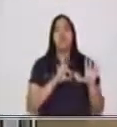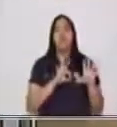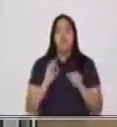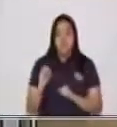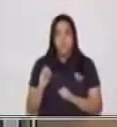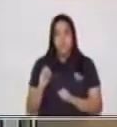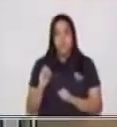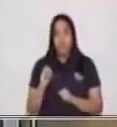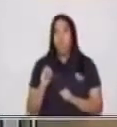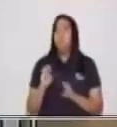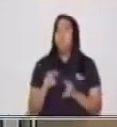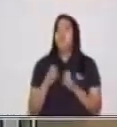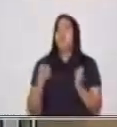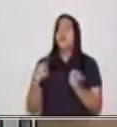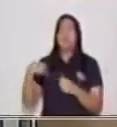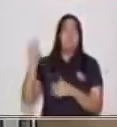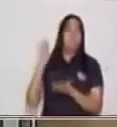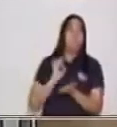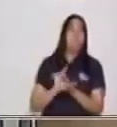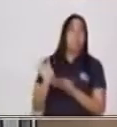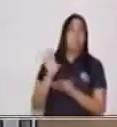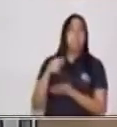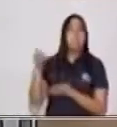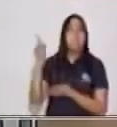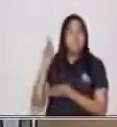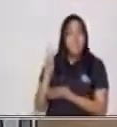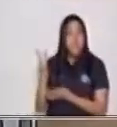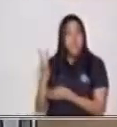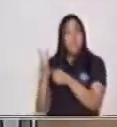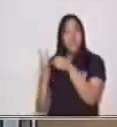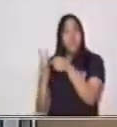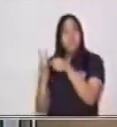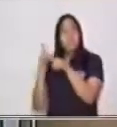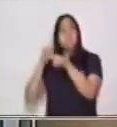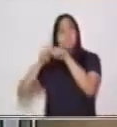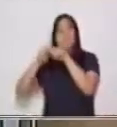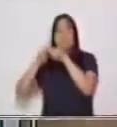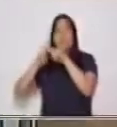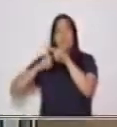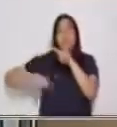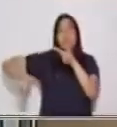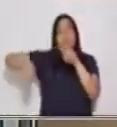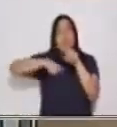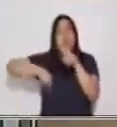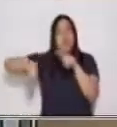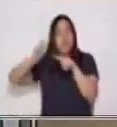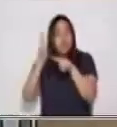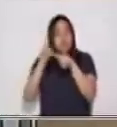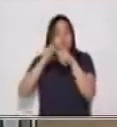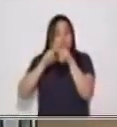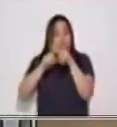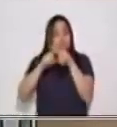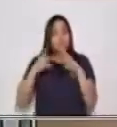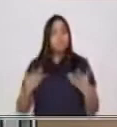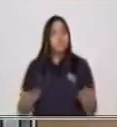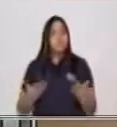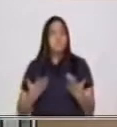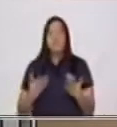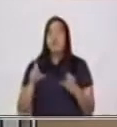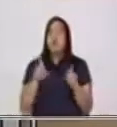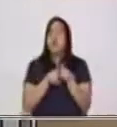Para eliminar este 2 que está dividiendo, vamos a multiplicar por 2 toda la ecuación. Y entonces nos va a